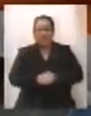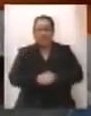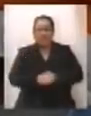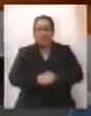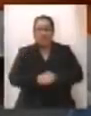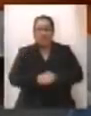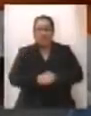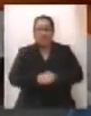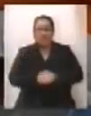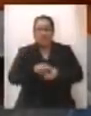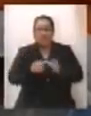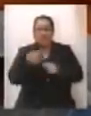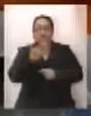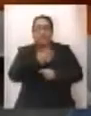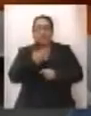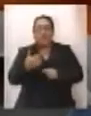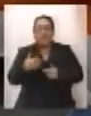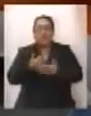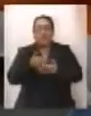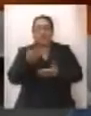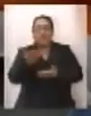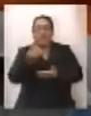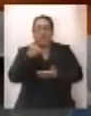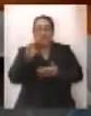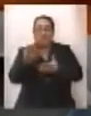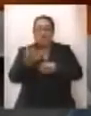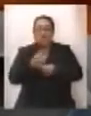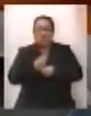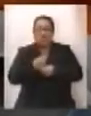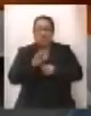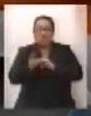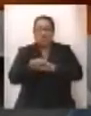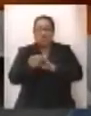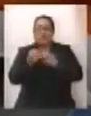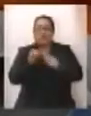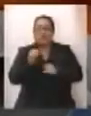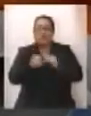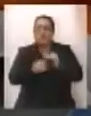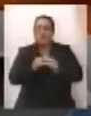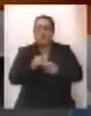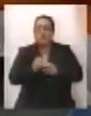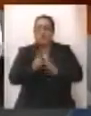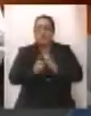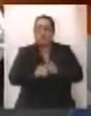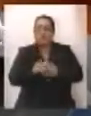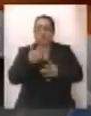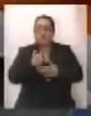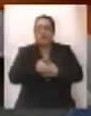consecuentemente, presidenta, ojalá que esta propuesta sea recibida e incluida en el informe final, o en el dictamen final. Muchas gracias, presidente.